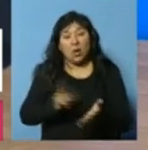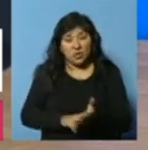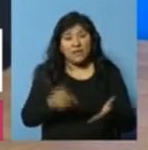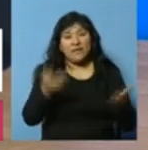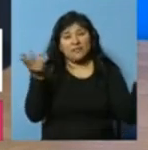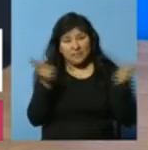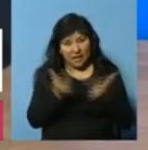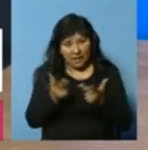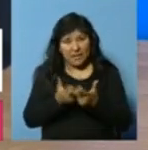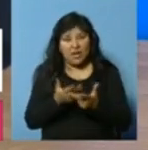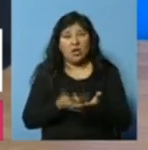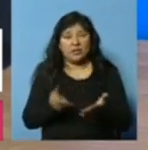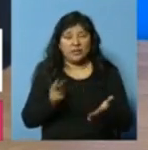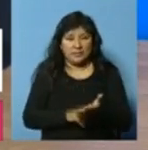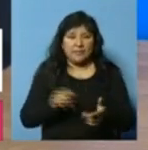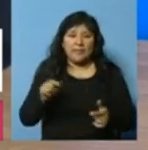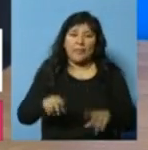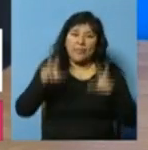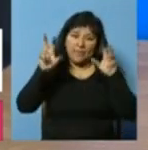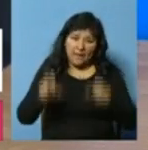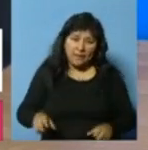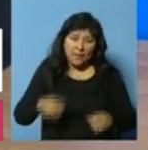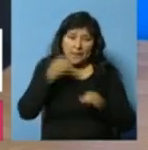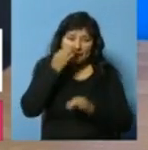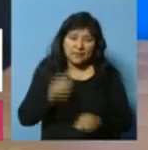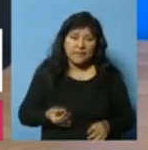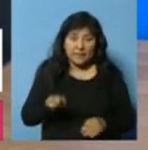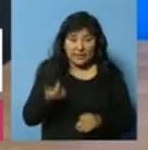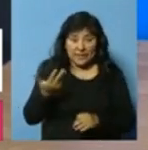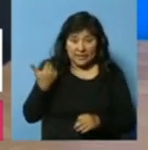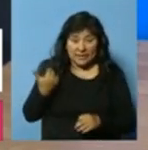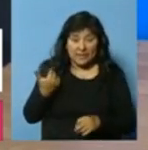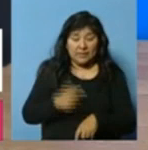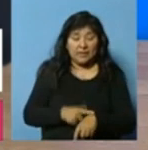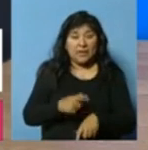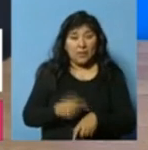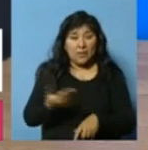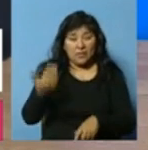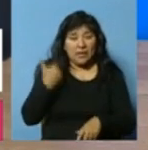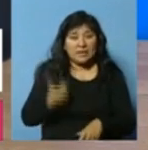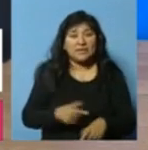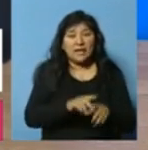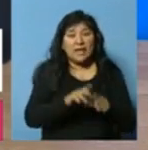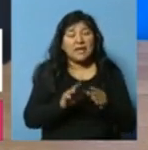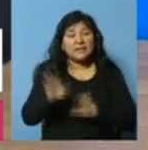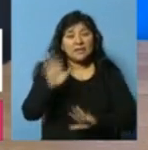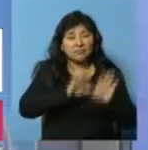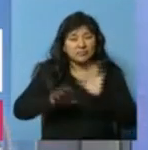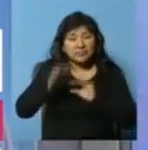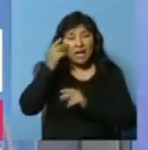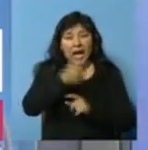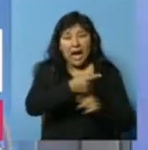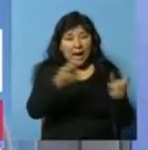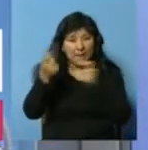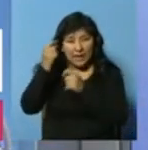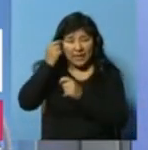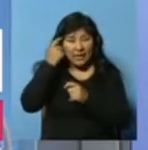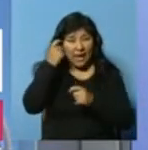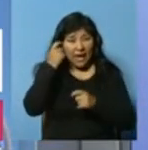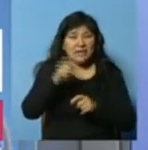para hablar pero un tema concreto que pasó hace muy pocos días es el operativo aprender por tanto todas las